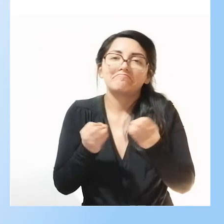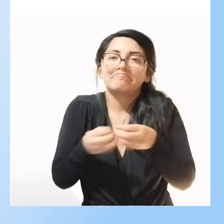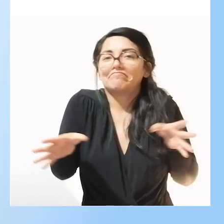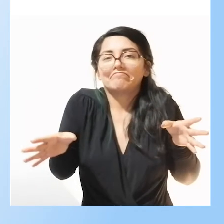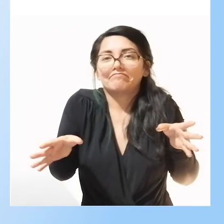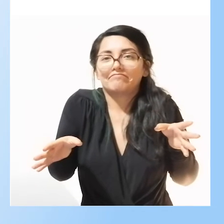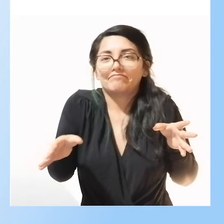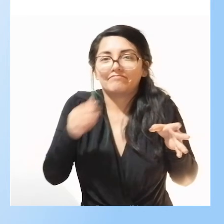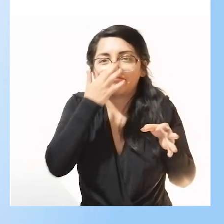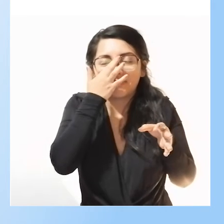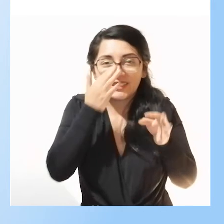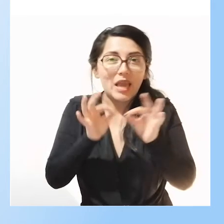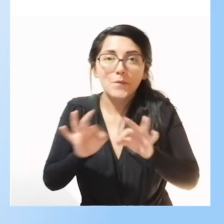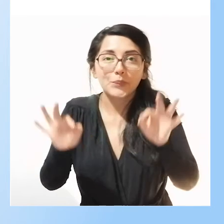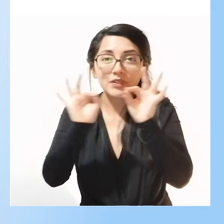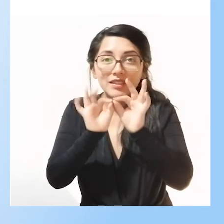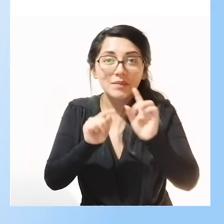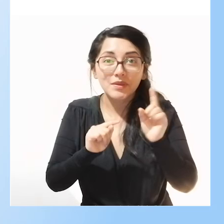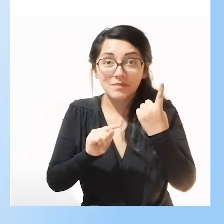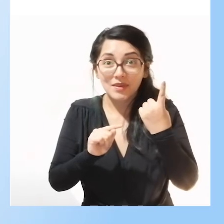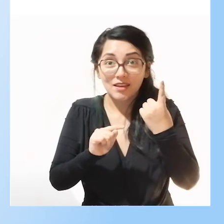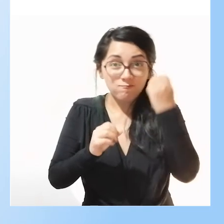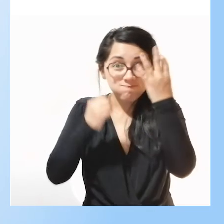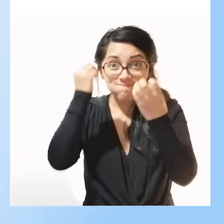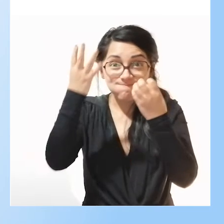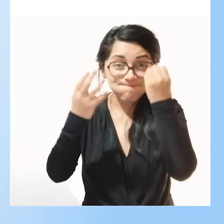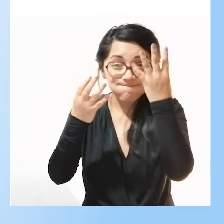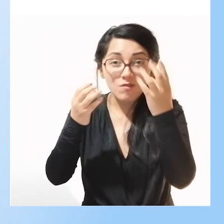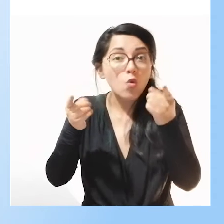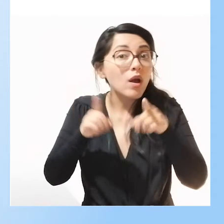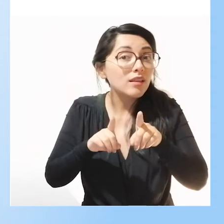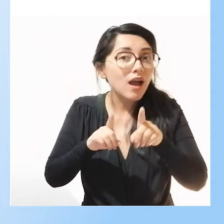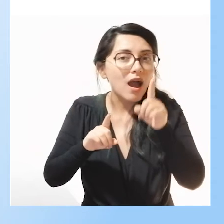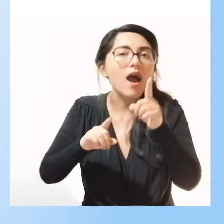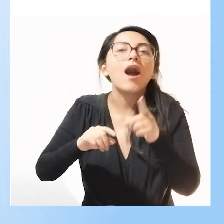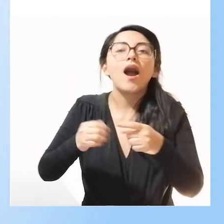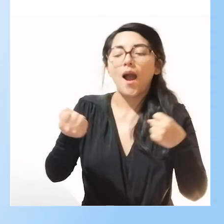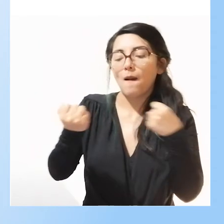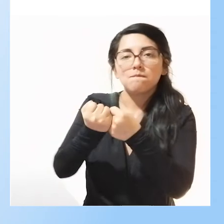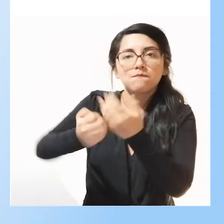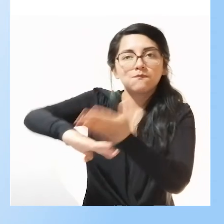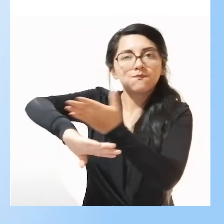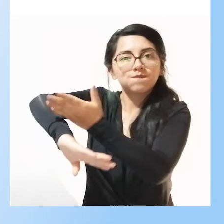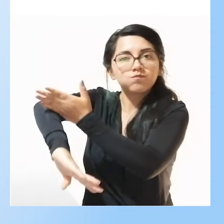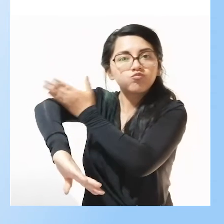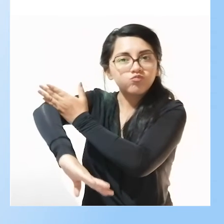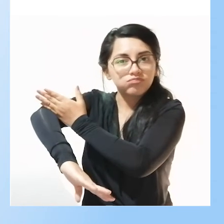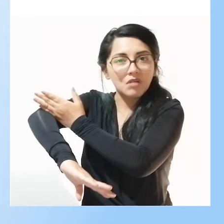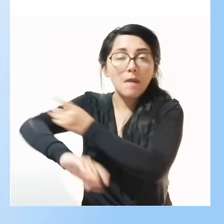de tener en cuenta de utilizar este término cuando realmente produce mejoras en la intervención